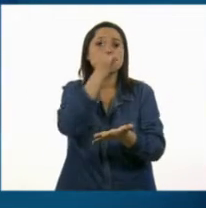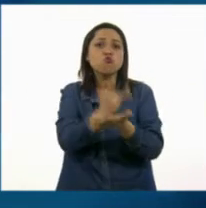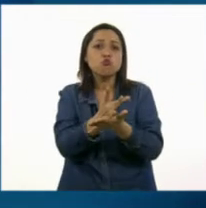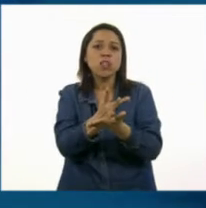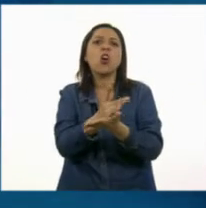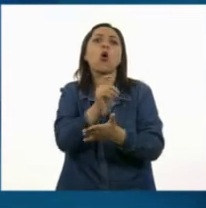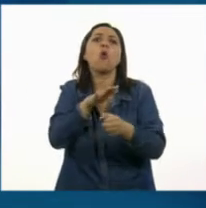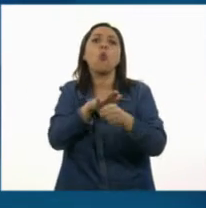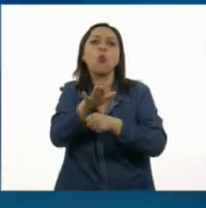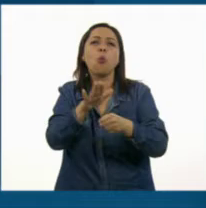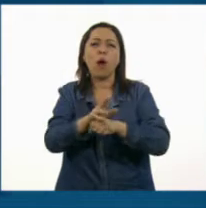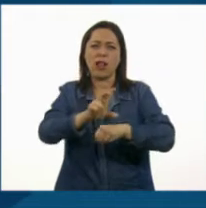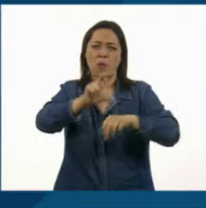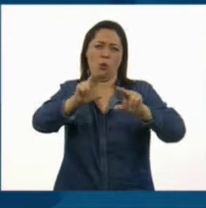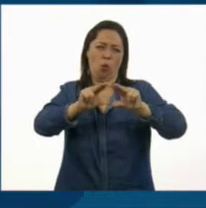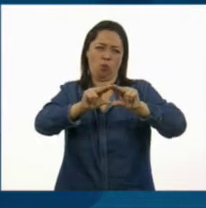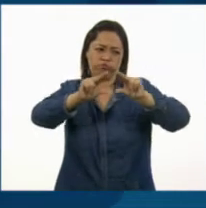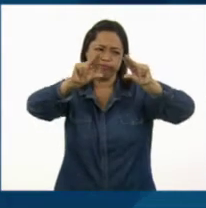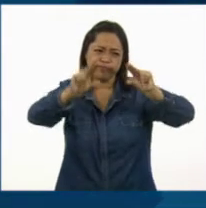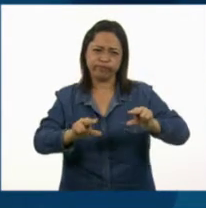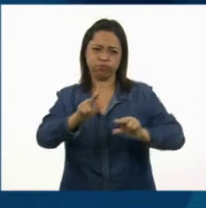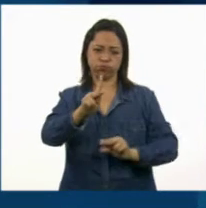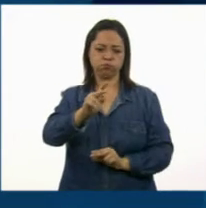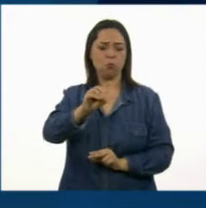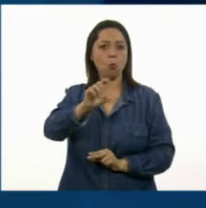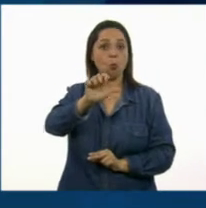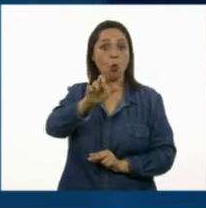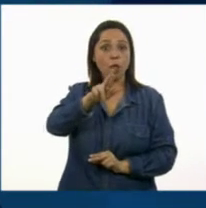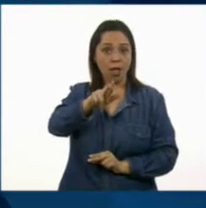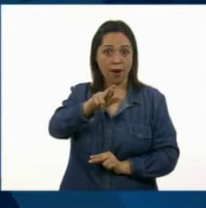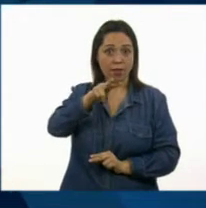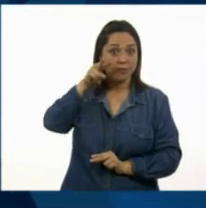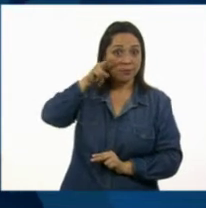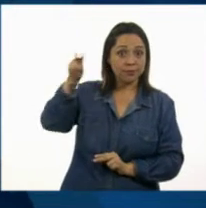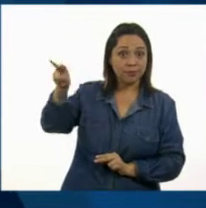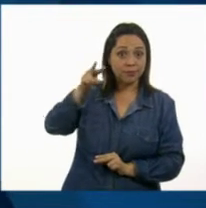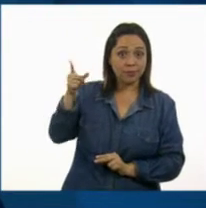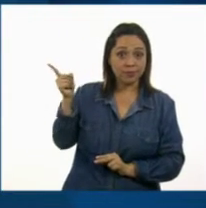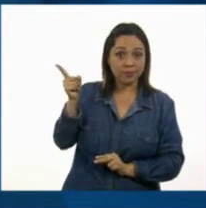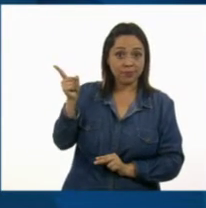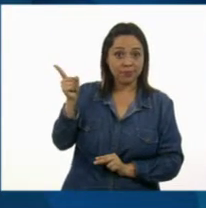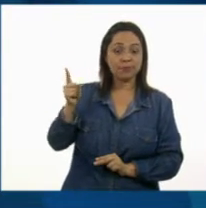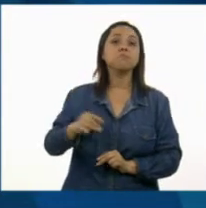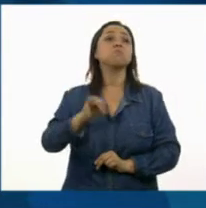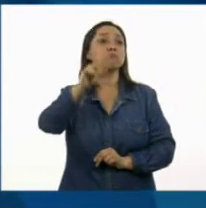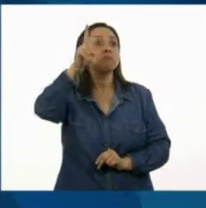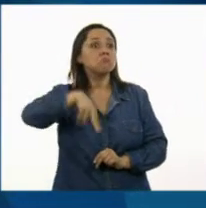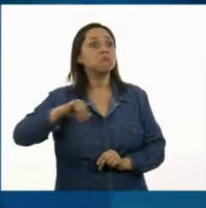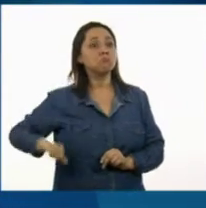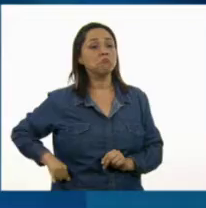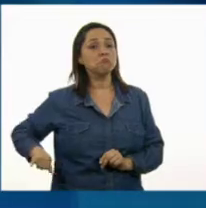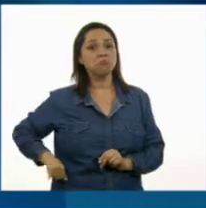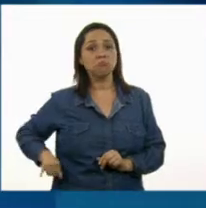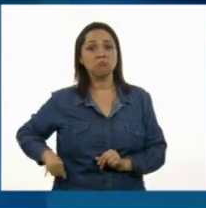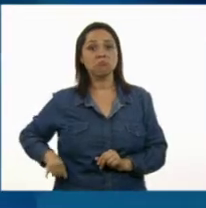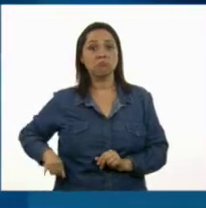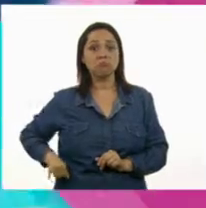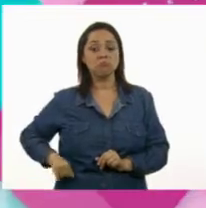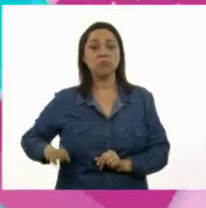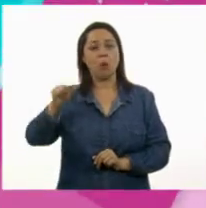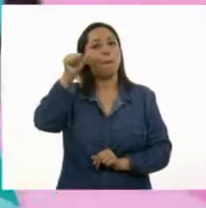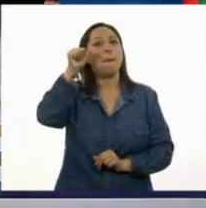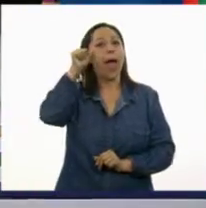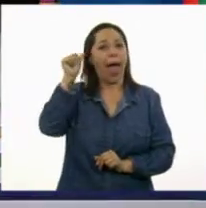véanlo. Sí, está muy interesante, maestro, observar cómo en Asia,